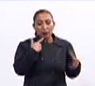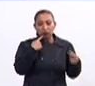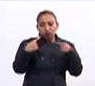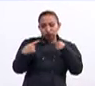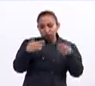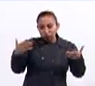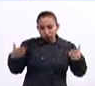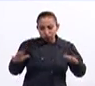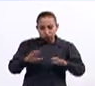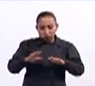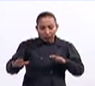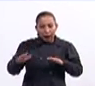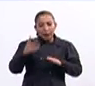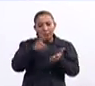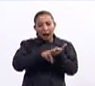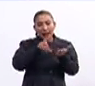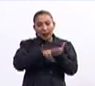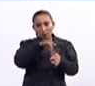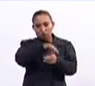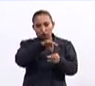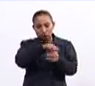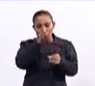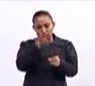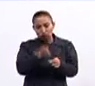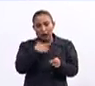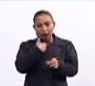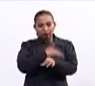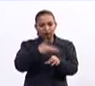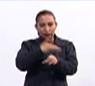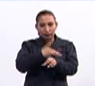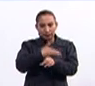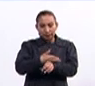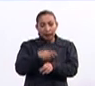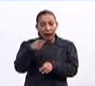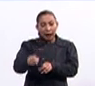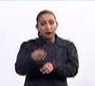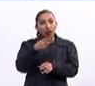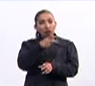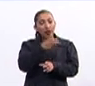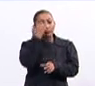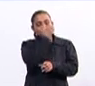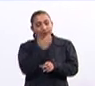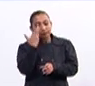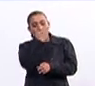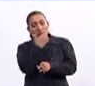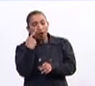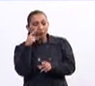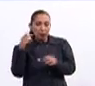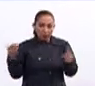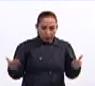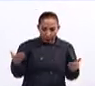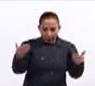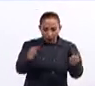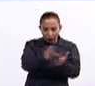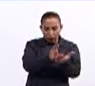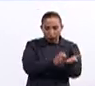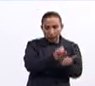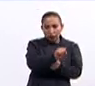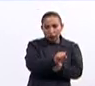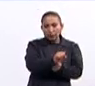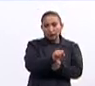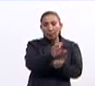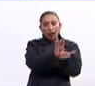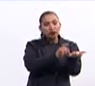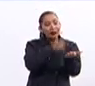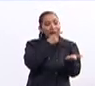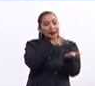la vida de la validez de una elección en un proceso electivo. Claro. Y esto lo va a revisar, confronta a la Constitución. Es decir, la